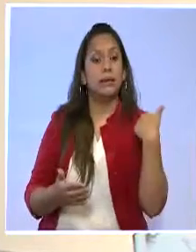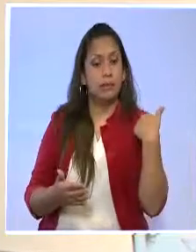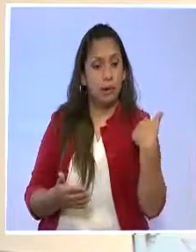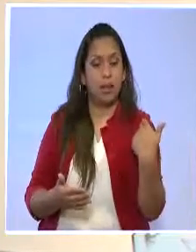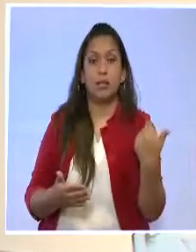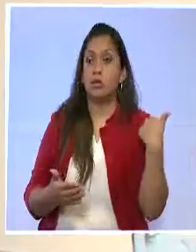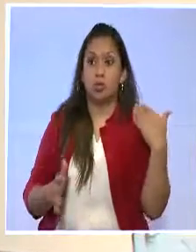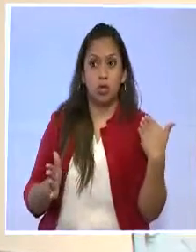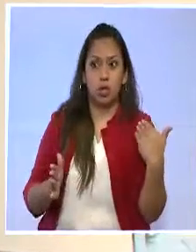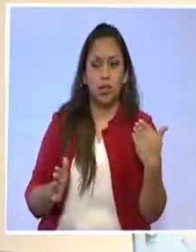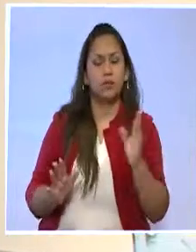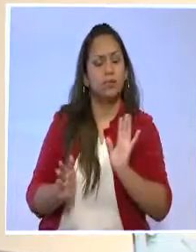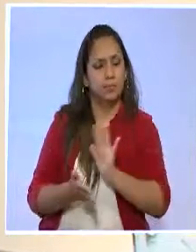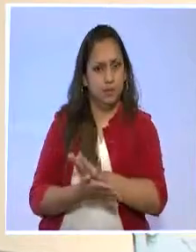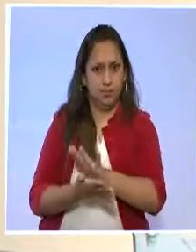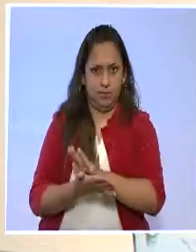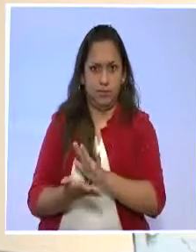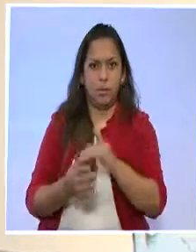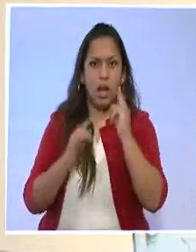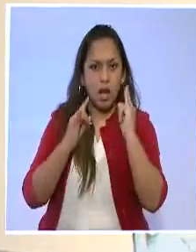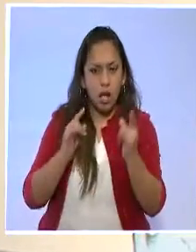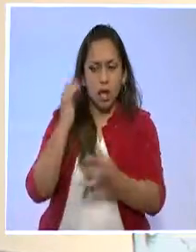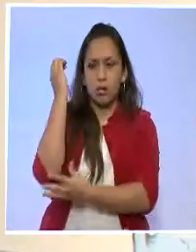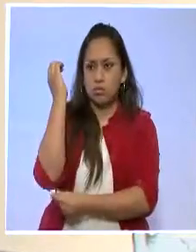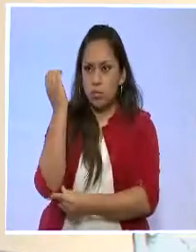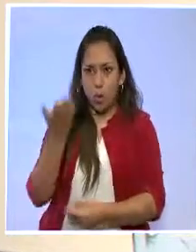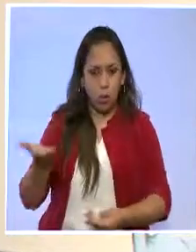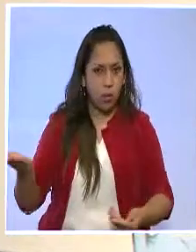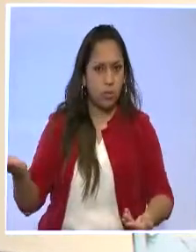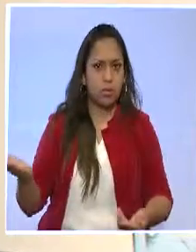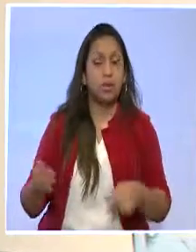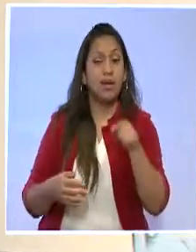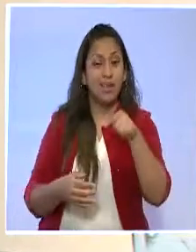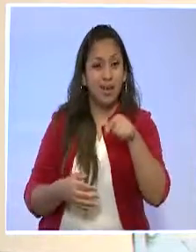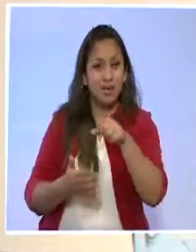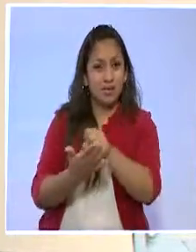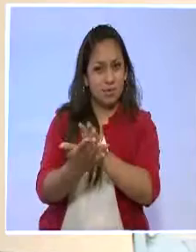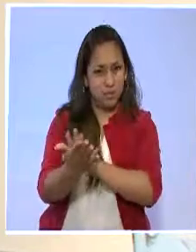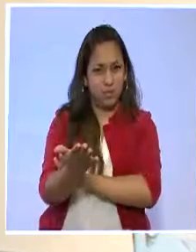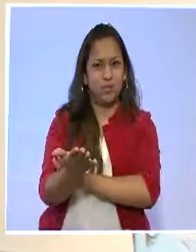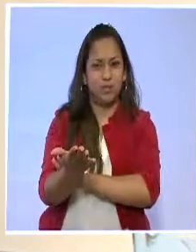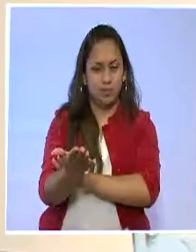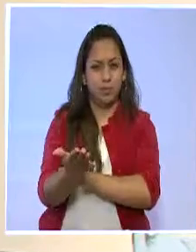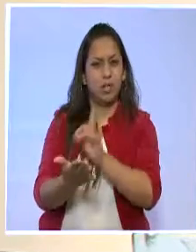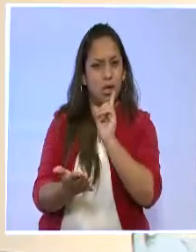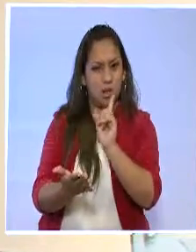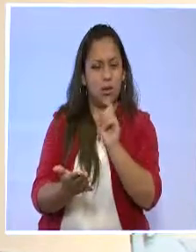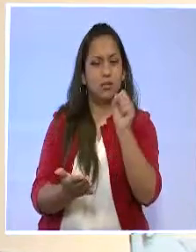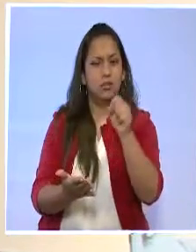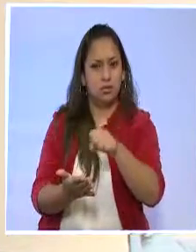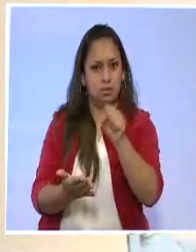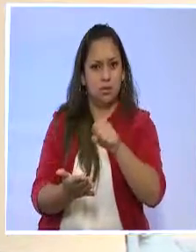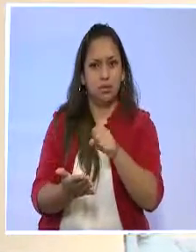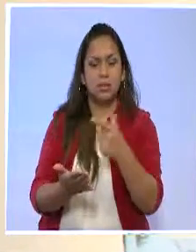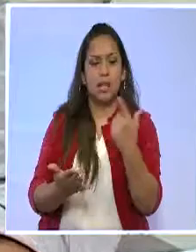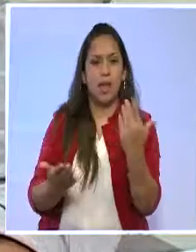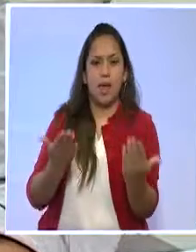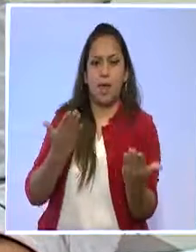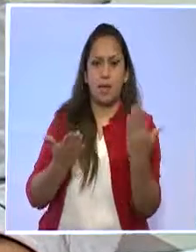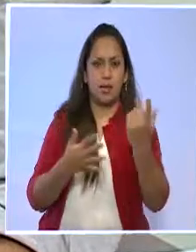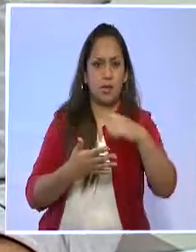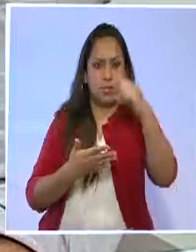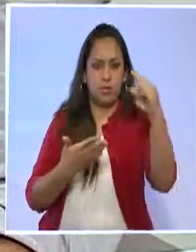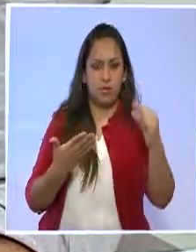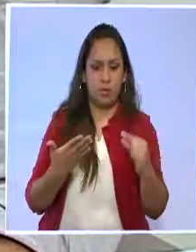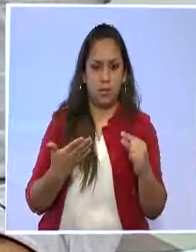nivel económico y tributaria y este proyecto justamente se basa a esas medidas diferenciadas entonces no afectamos el